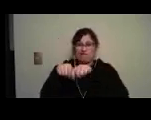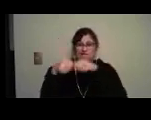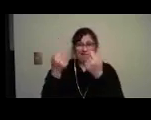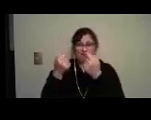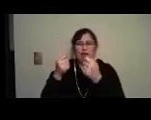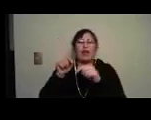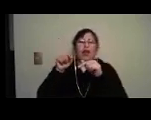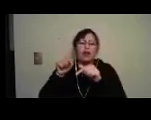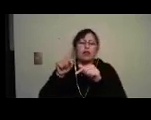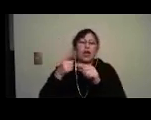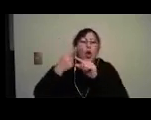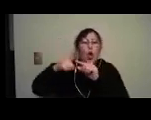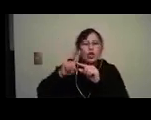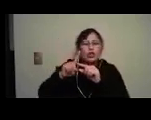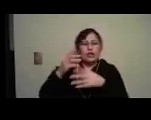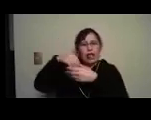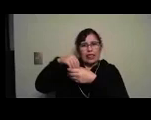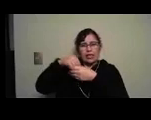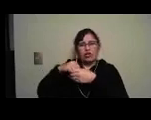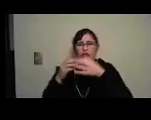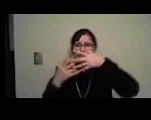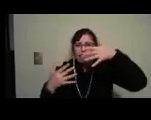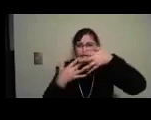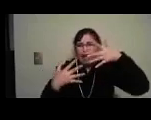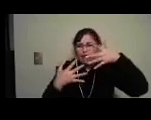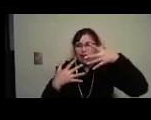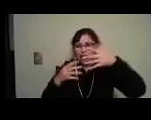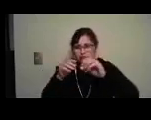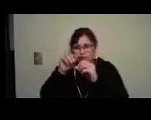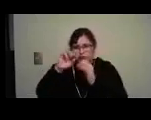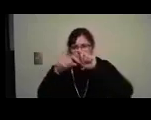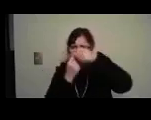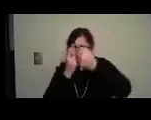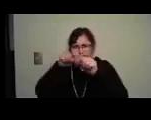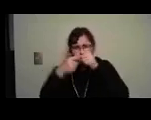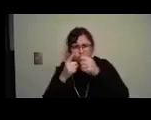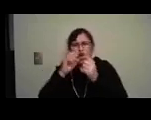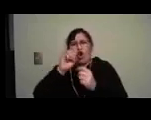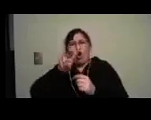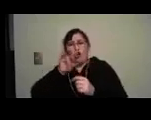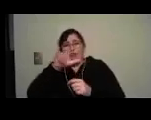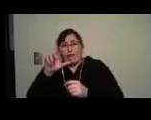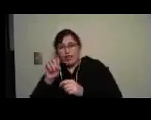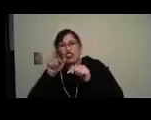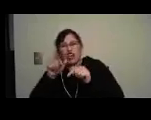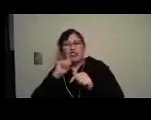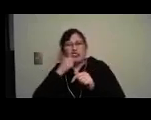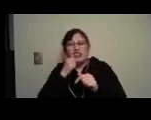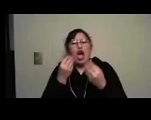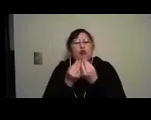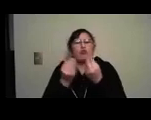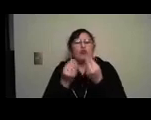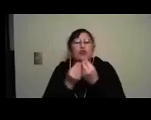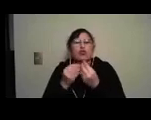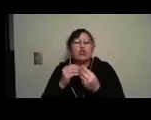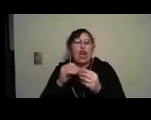quedan restantes forman ovillos neurofibrilares que en definitiva significa el cúmulo de neuronas que se han muerto y